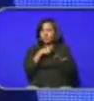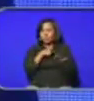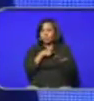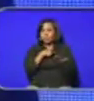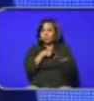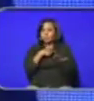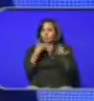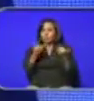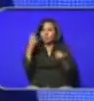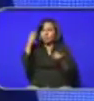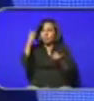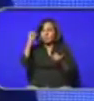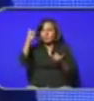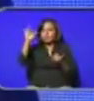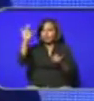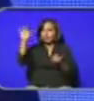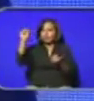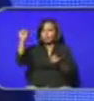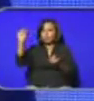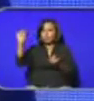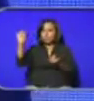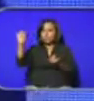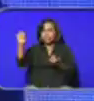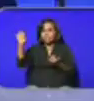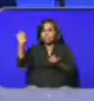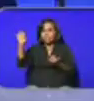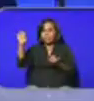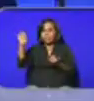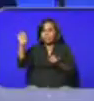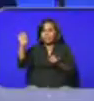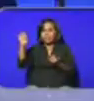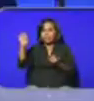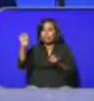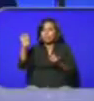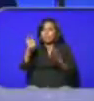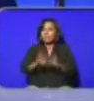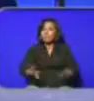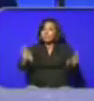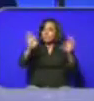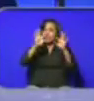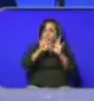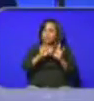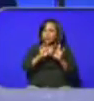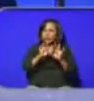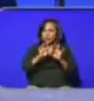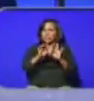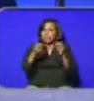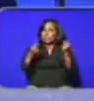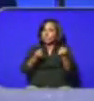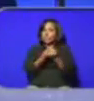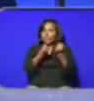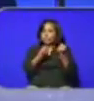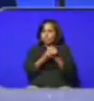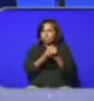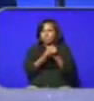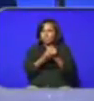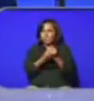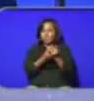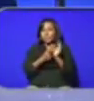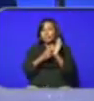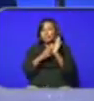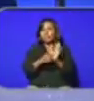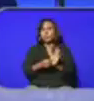ICSE debe ser blindado y protegido dentro de toda su conceptualización para que sea un ejemplo de